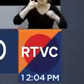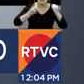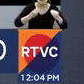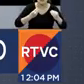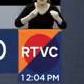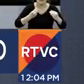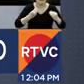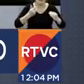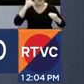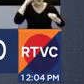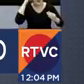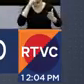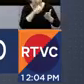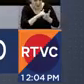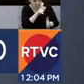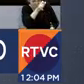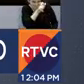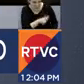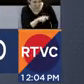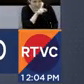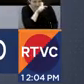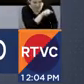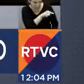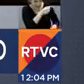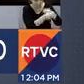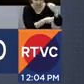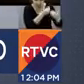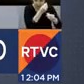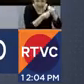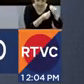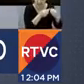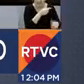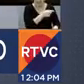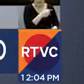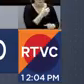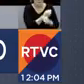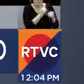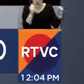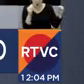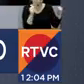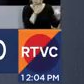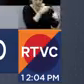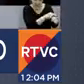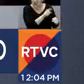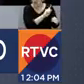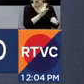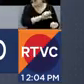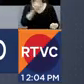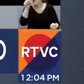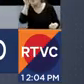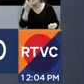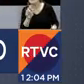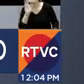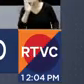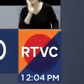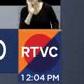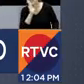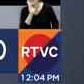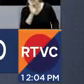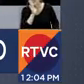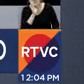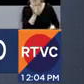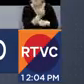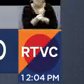no creían que él fuera capaz de ser capaz de atentar contra su propia familia, pues ellos aseguran que no